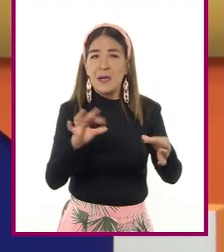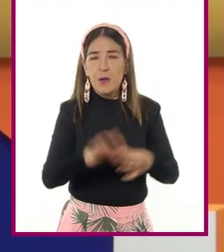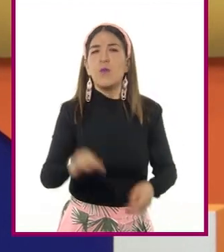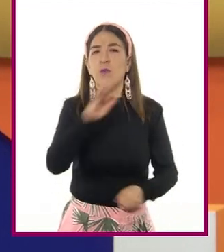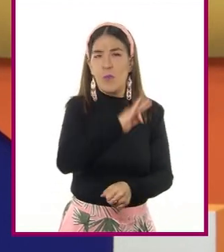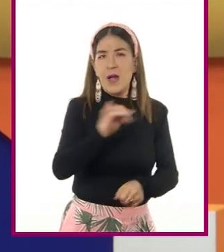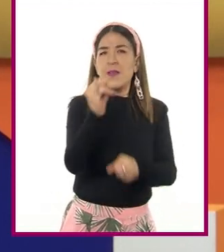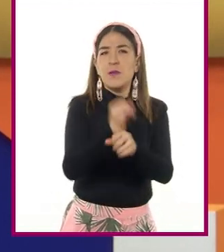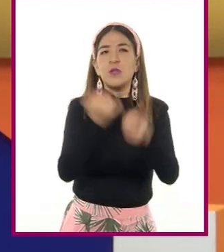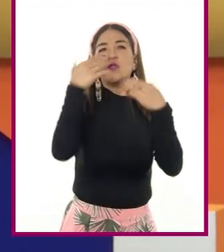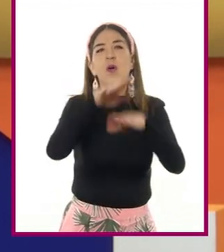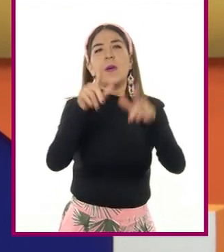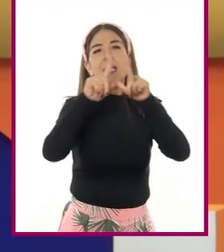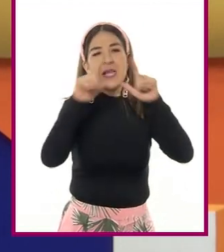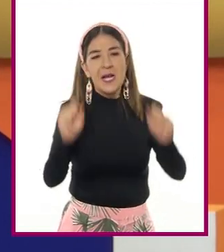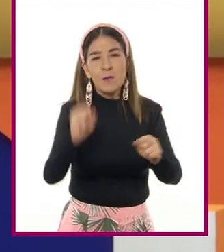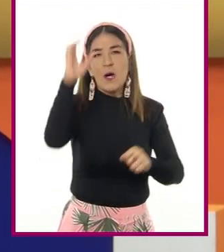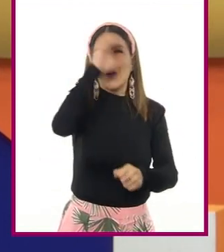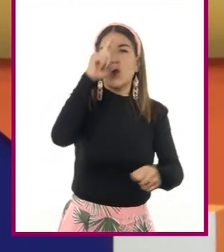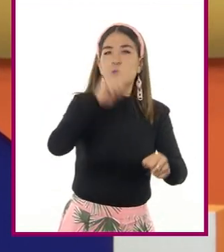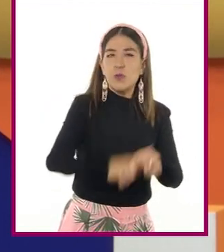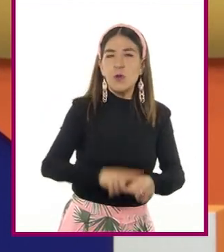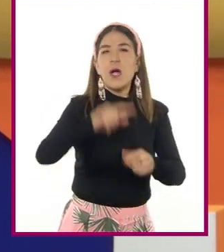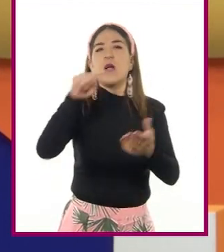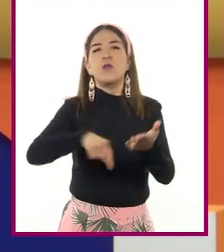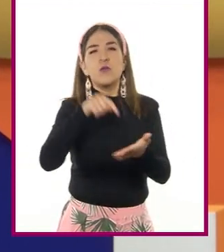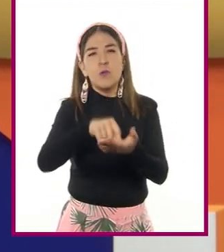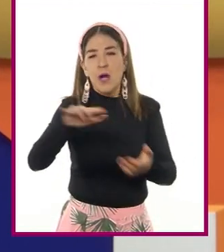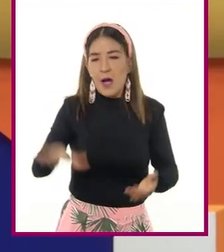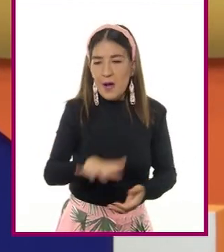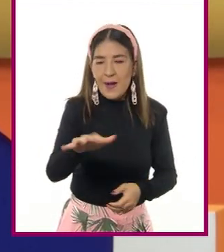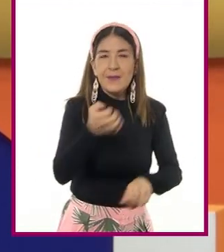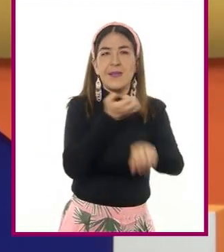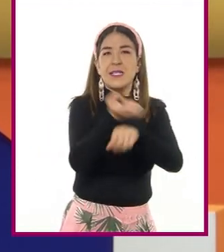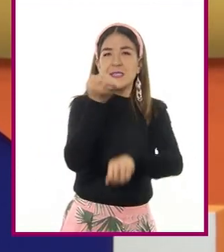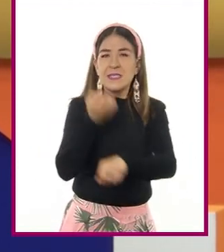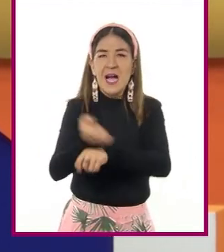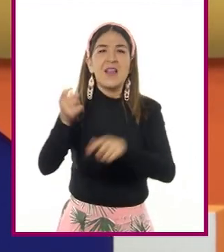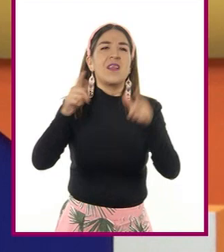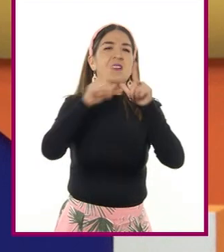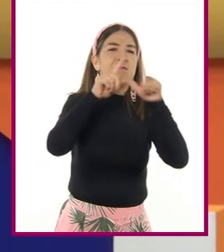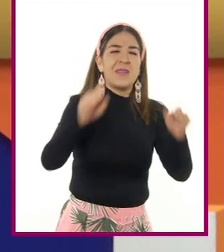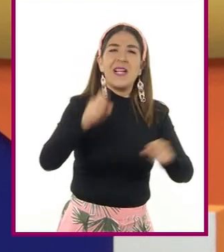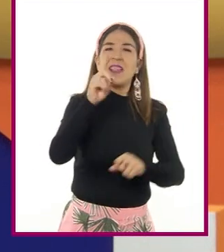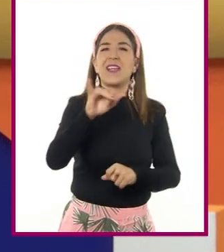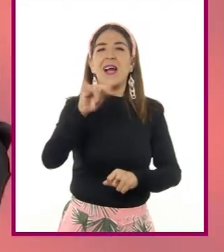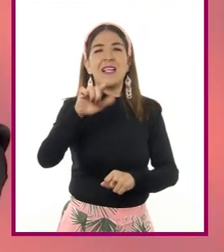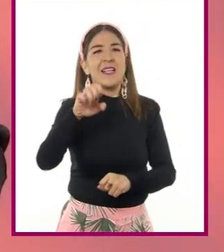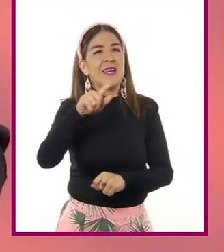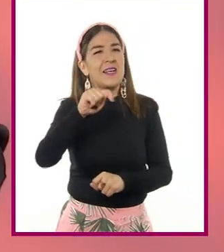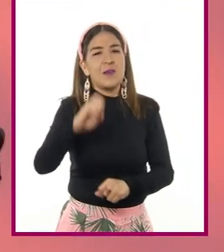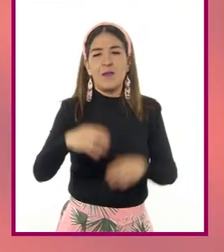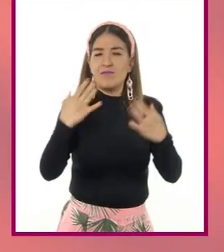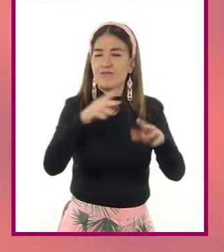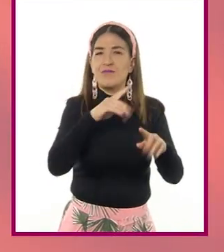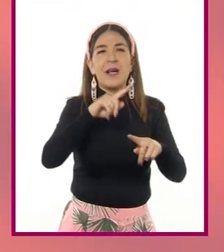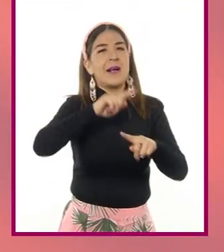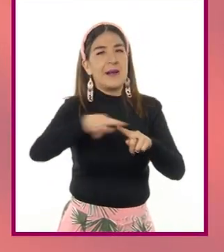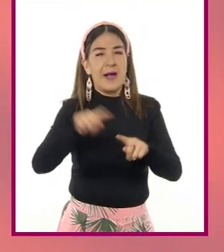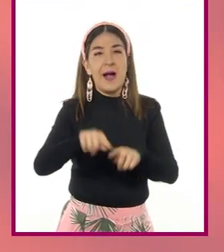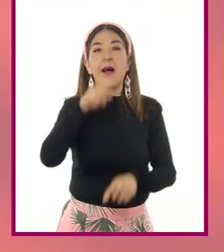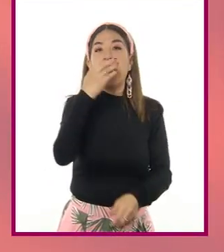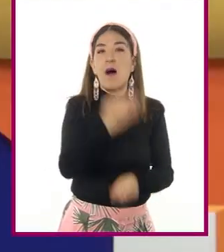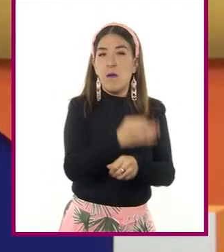investigar sobre lenguas, culturas, poblaciones, dialectos, etc. Entonces, por ahora,